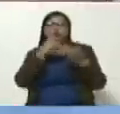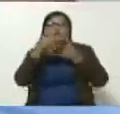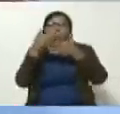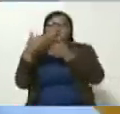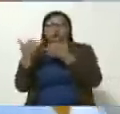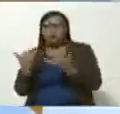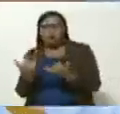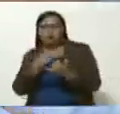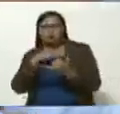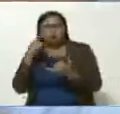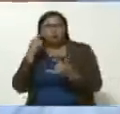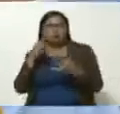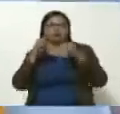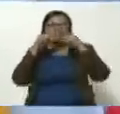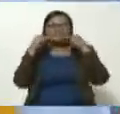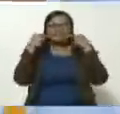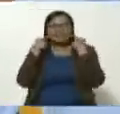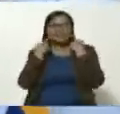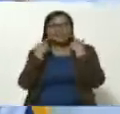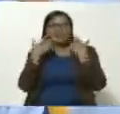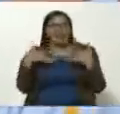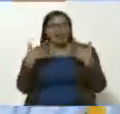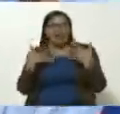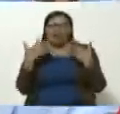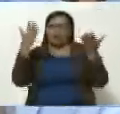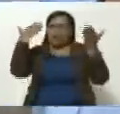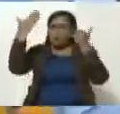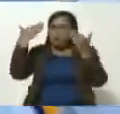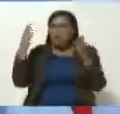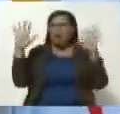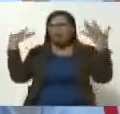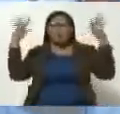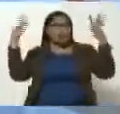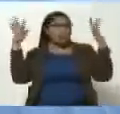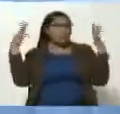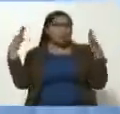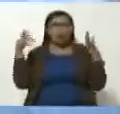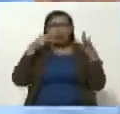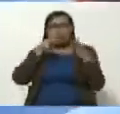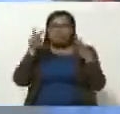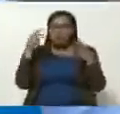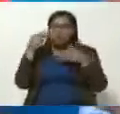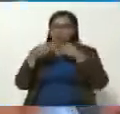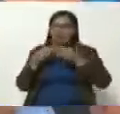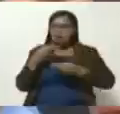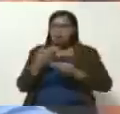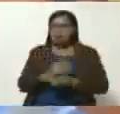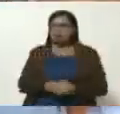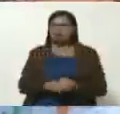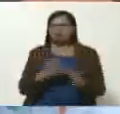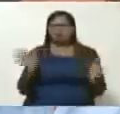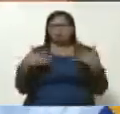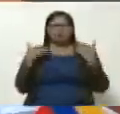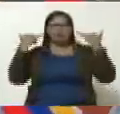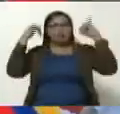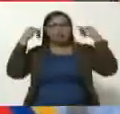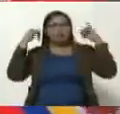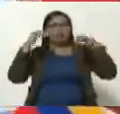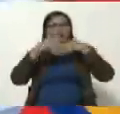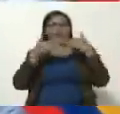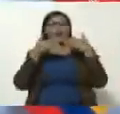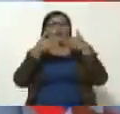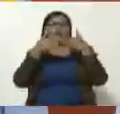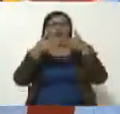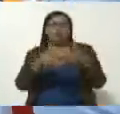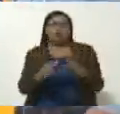compartiendo, sonriendo, saludando, aplaudiendo. Allí lo pueden ver cómo celebran la llegada del buque. La